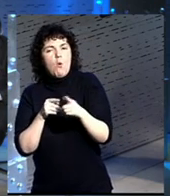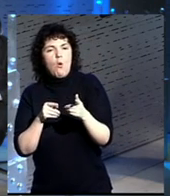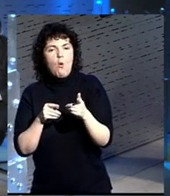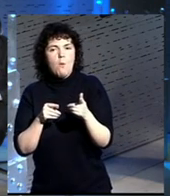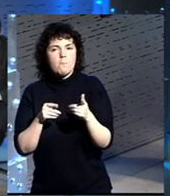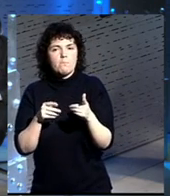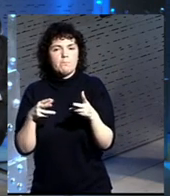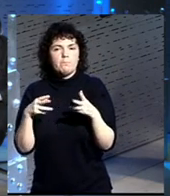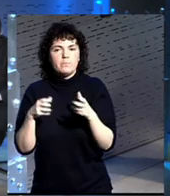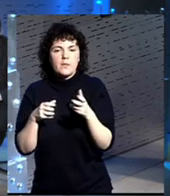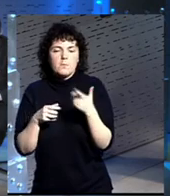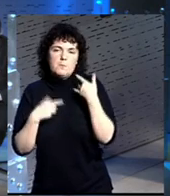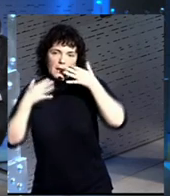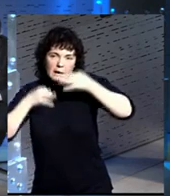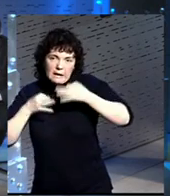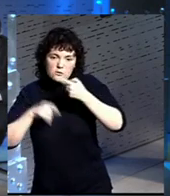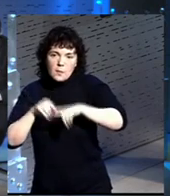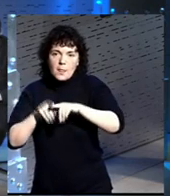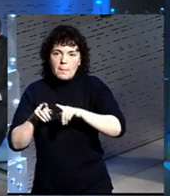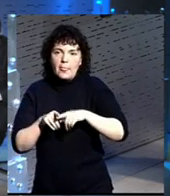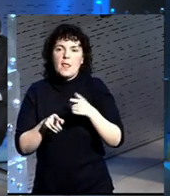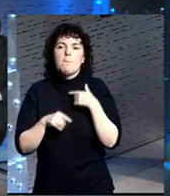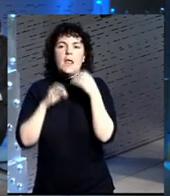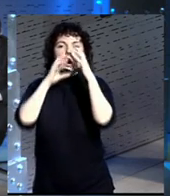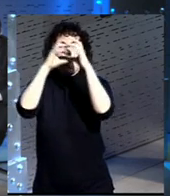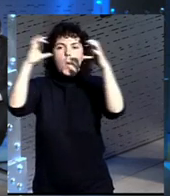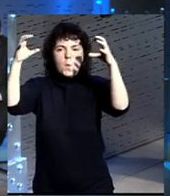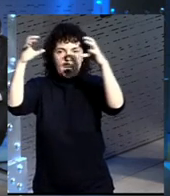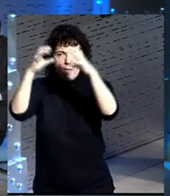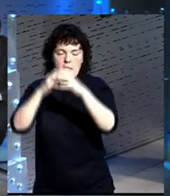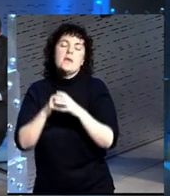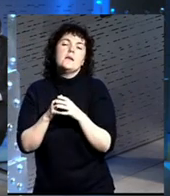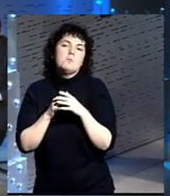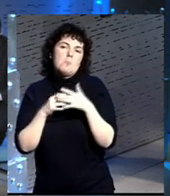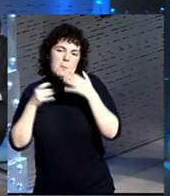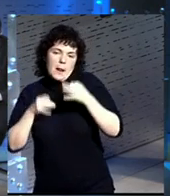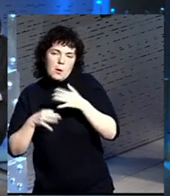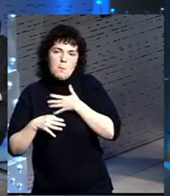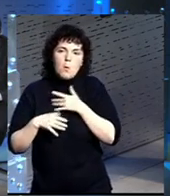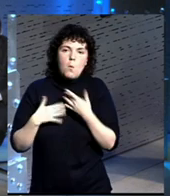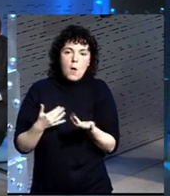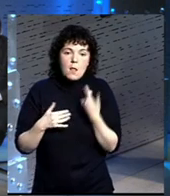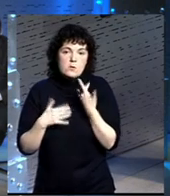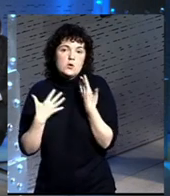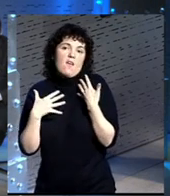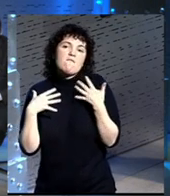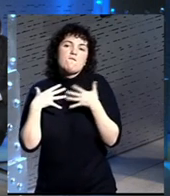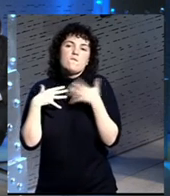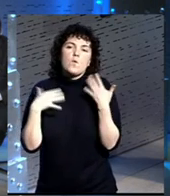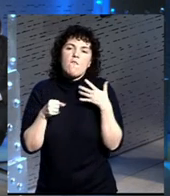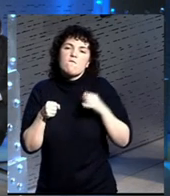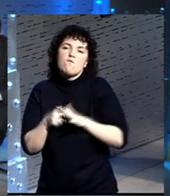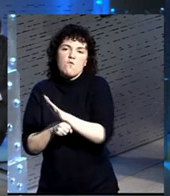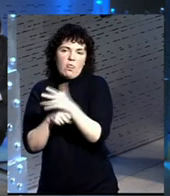tu scoring de riesgos en función de cuál es tu cloud, ¿vale? O sea, donde ya tu influencia social toma relevancia. O sea, que sí